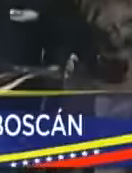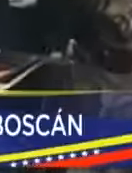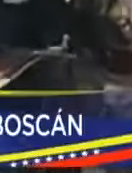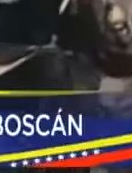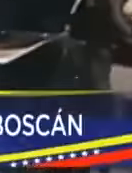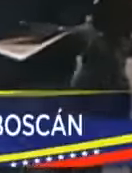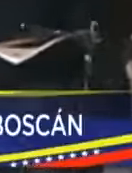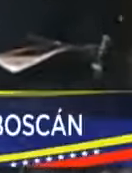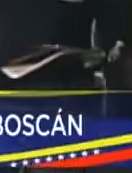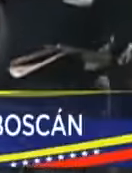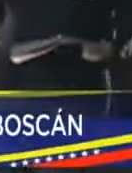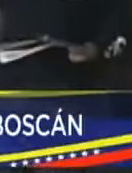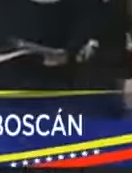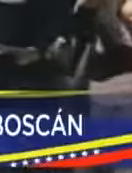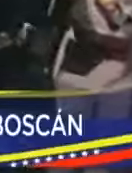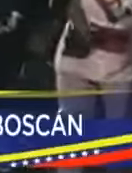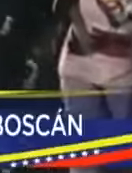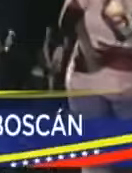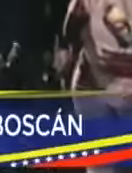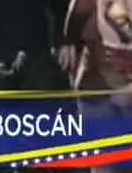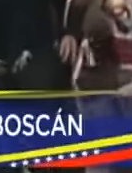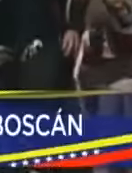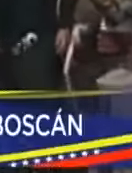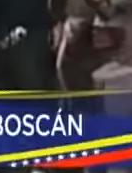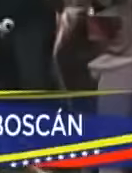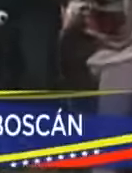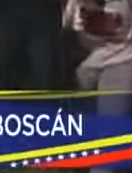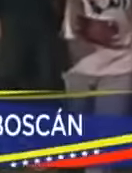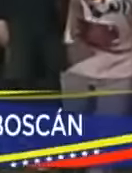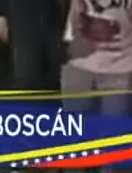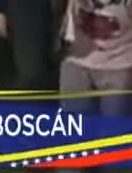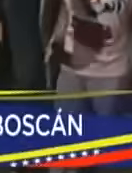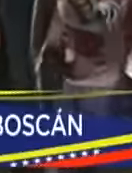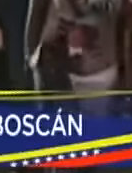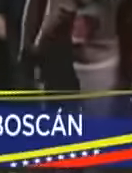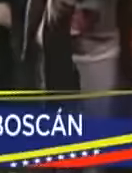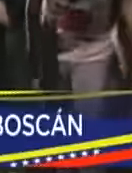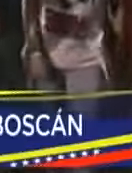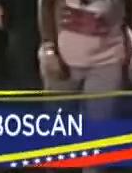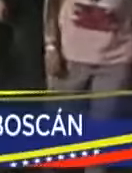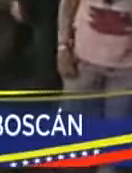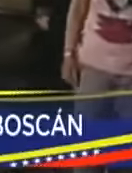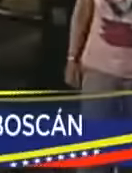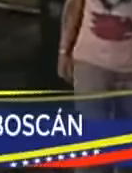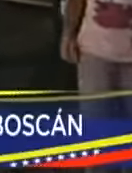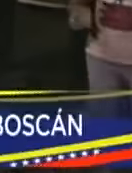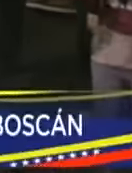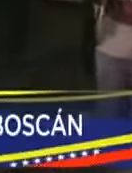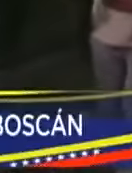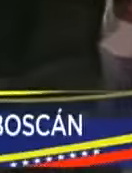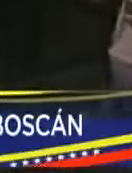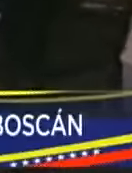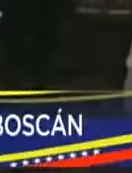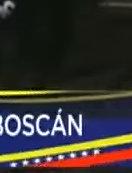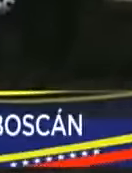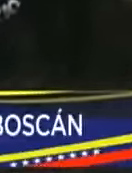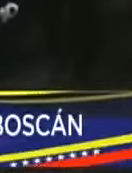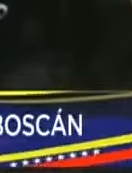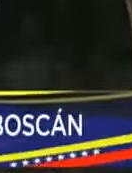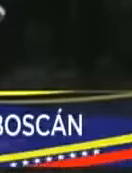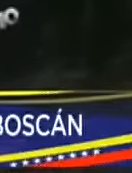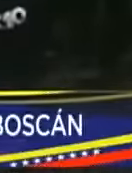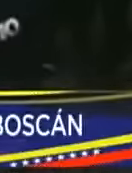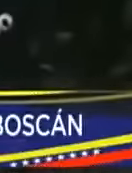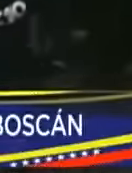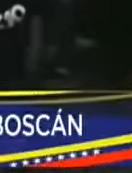barriles, apuntando a 96.000 para el cierre de este año. Hoy por hoy tenemos más de 390 pozos categoría 1,